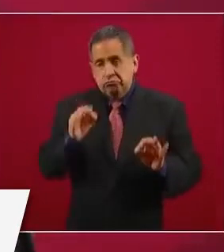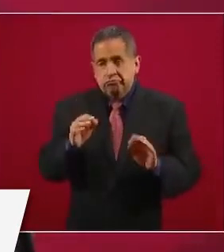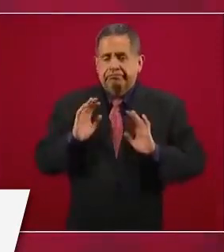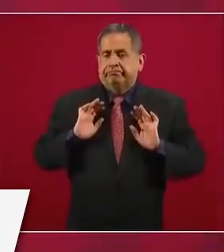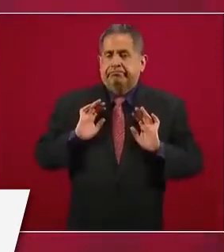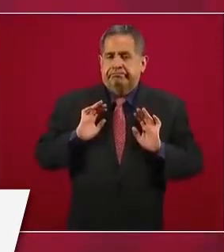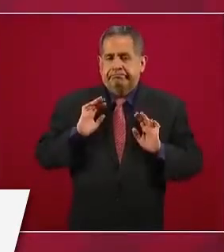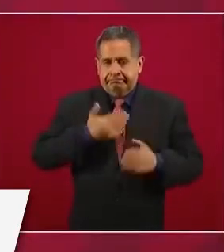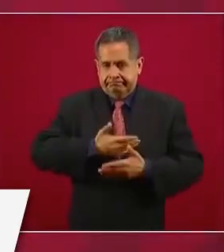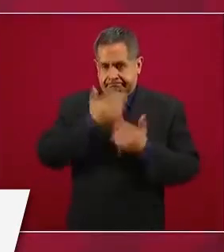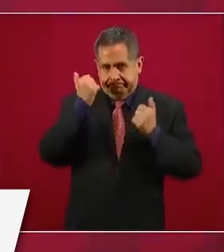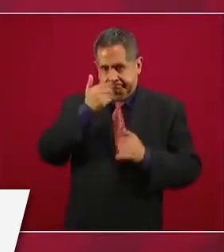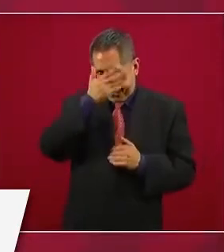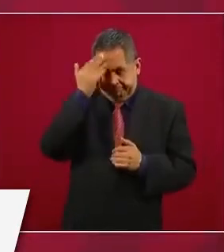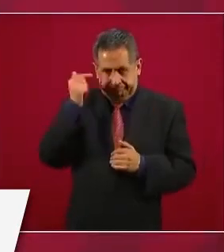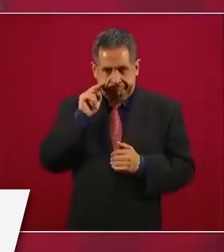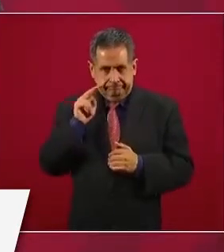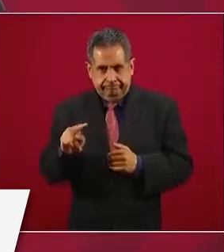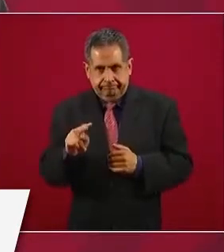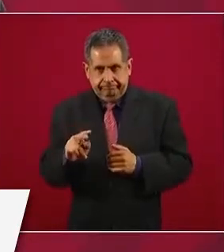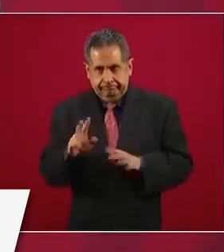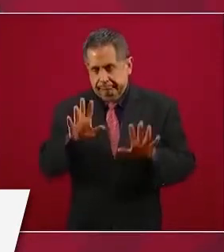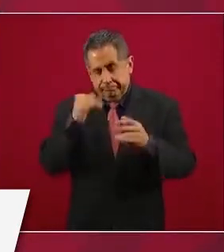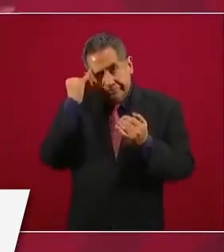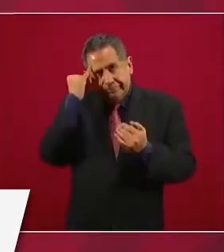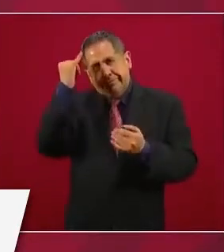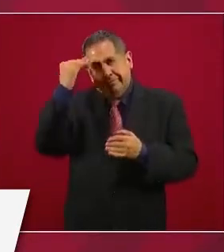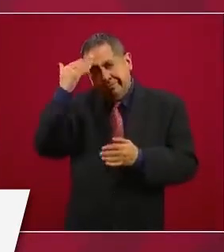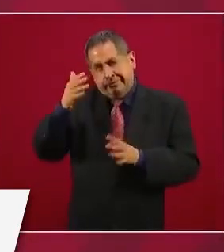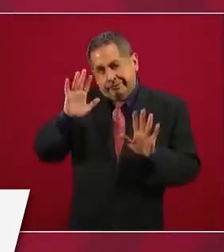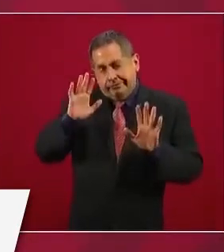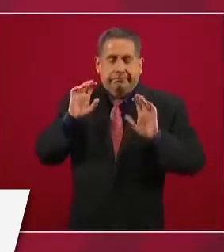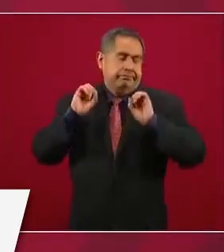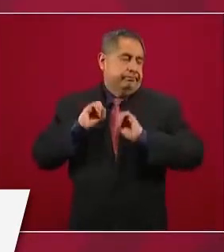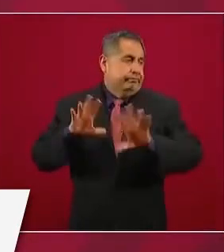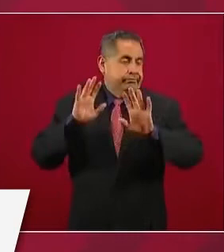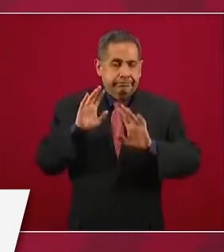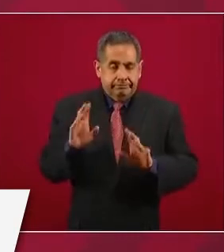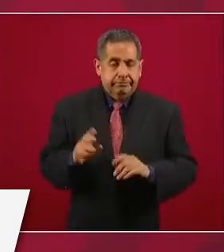¿Quién sabe? Bueno, yo me imagino.